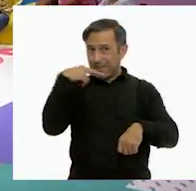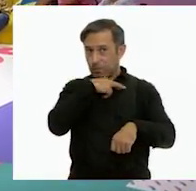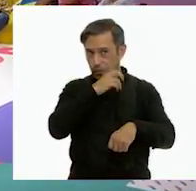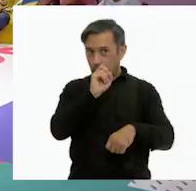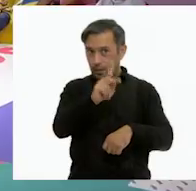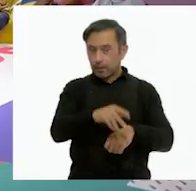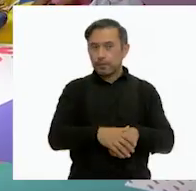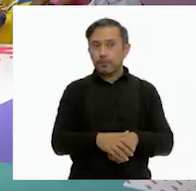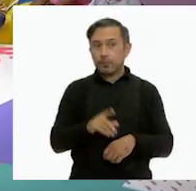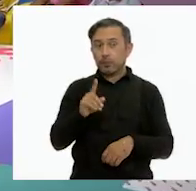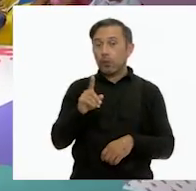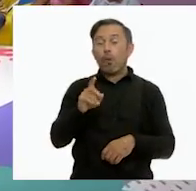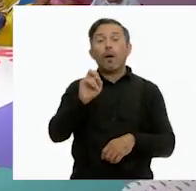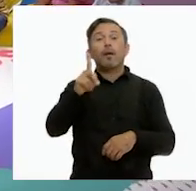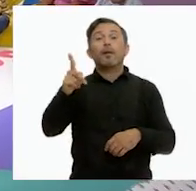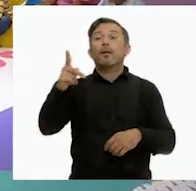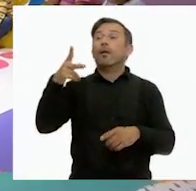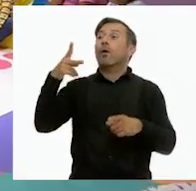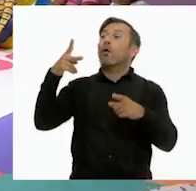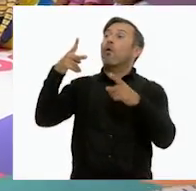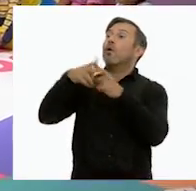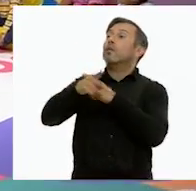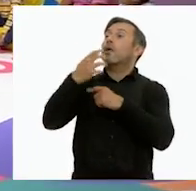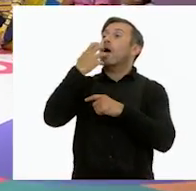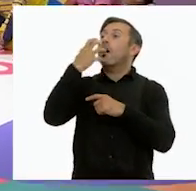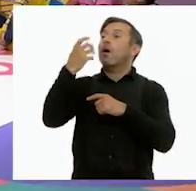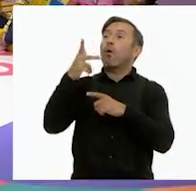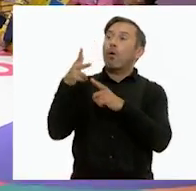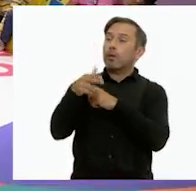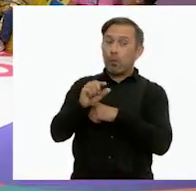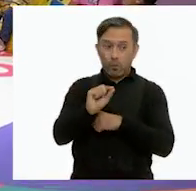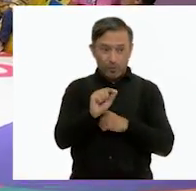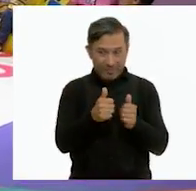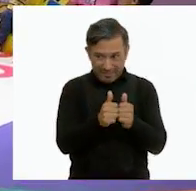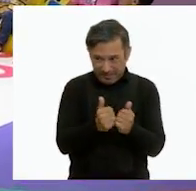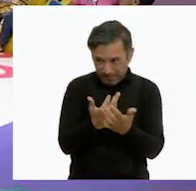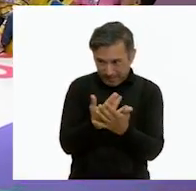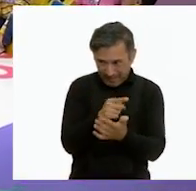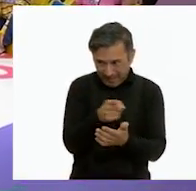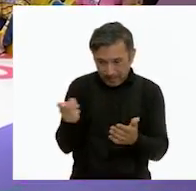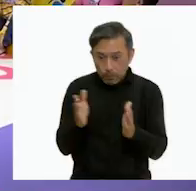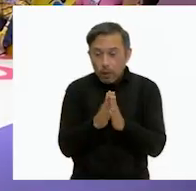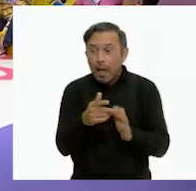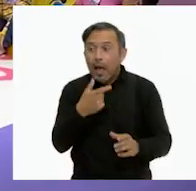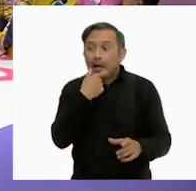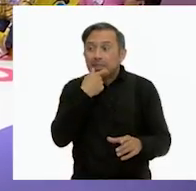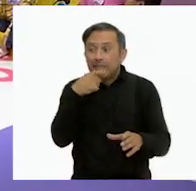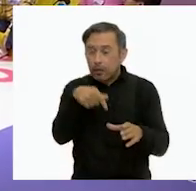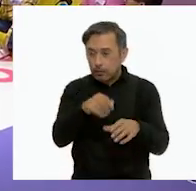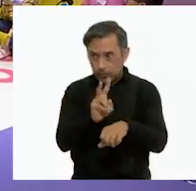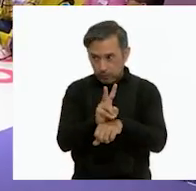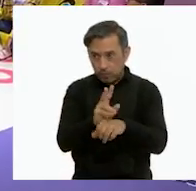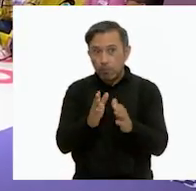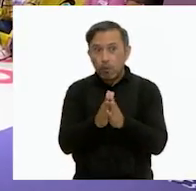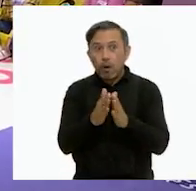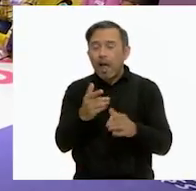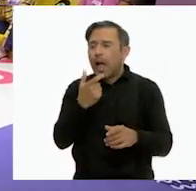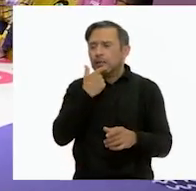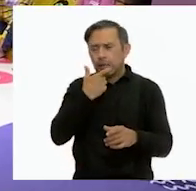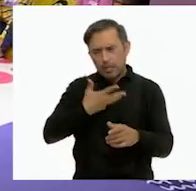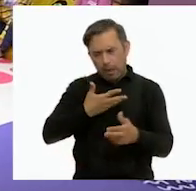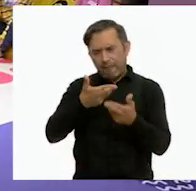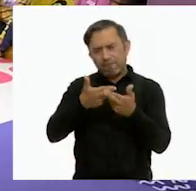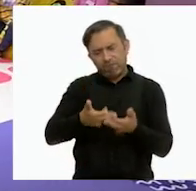Niños, ¡corte! ¿Me esperan rapidísimo? Ahí les encargo las galletas. Igual van a sobrar muchísimas,